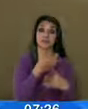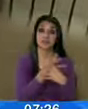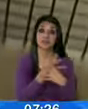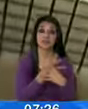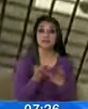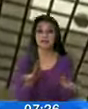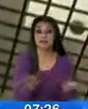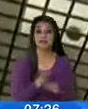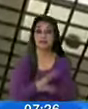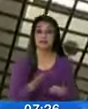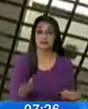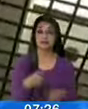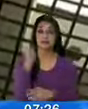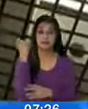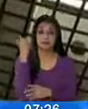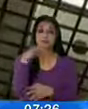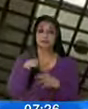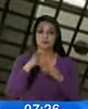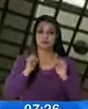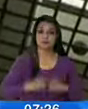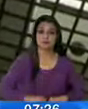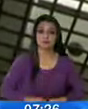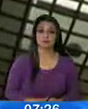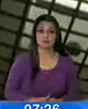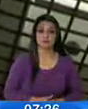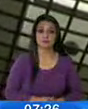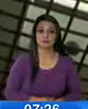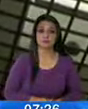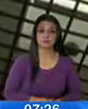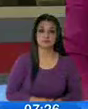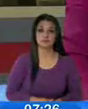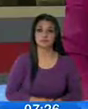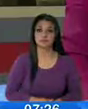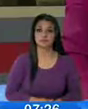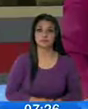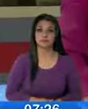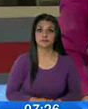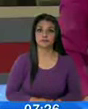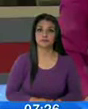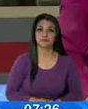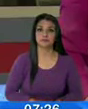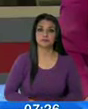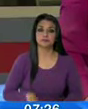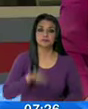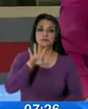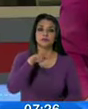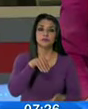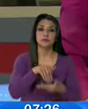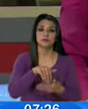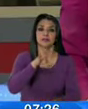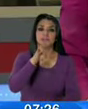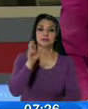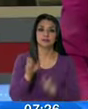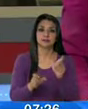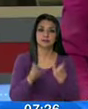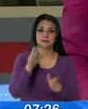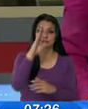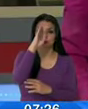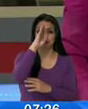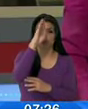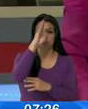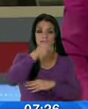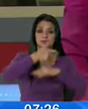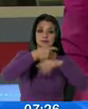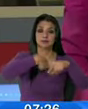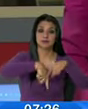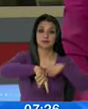libertad, informó Jorge Escobar. Y 4.700 uniformados de la Comisión de Tránsito